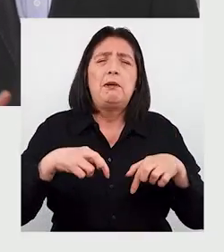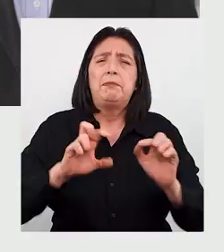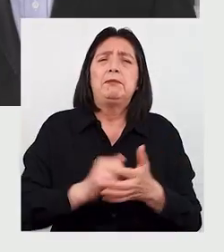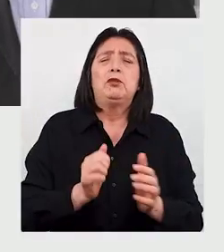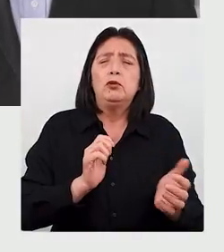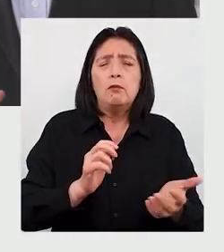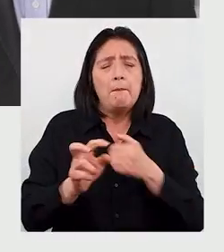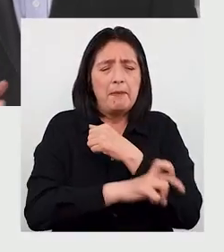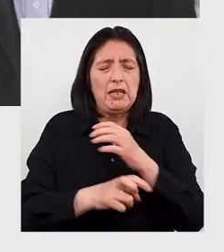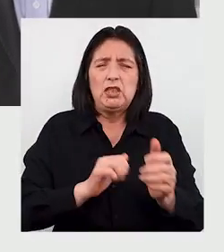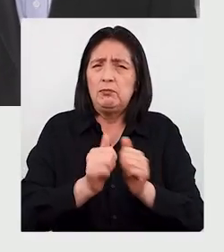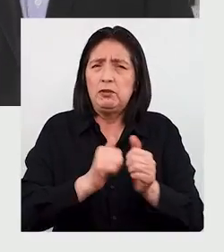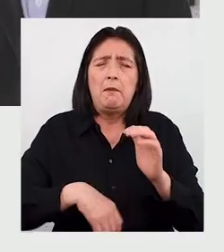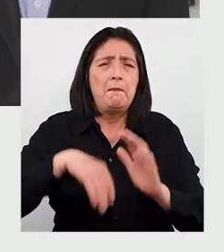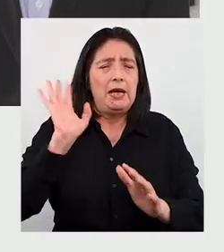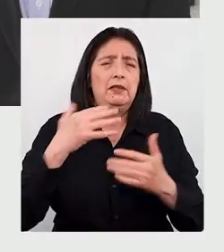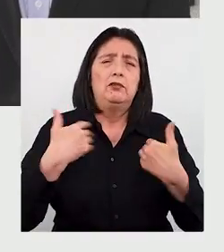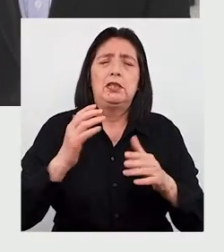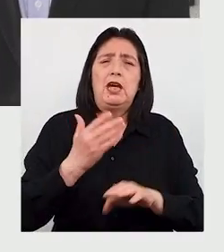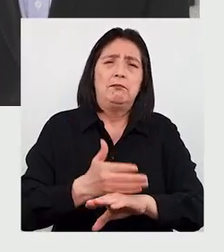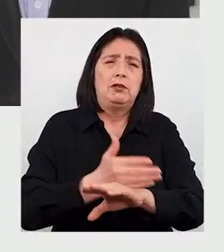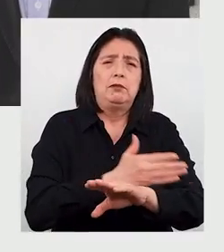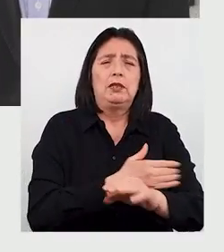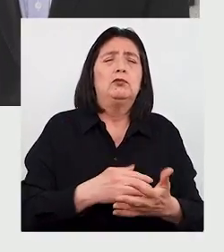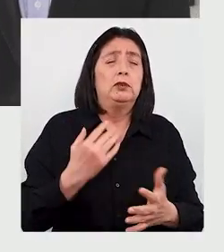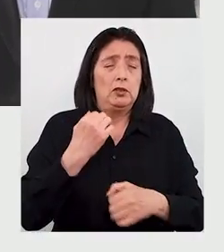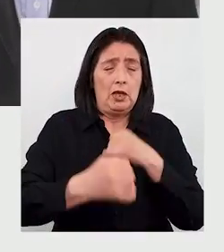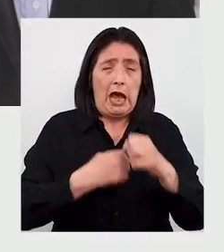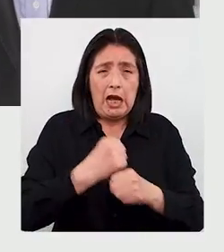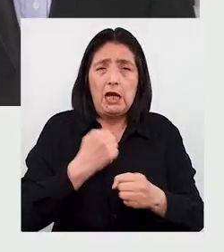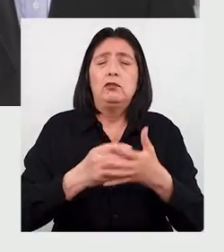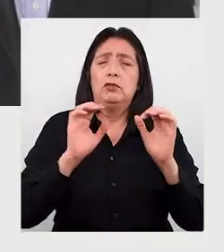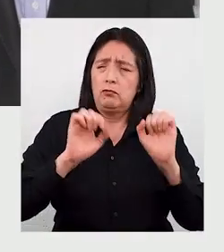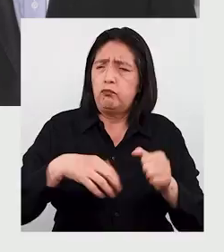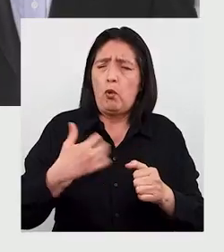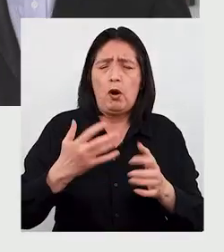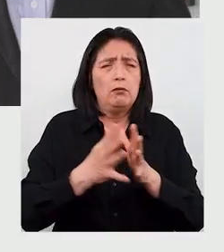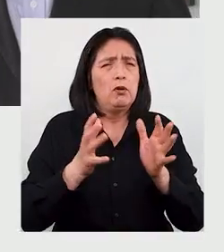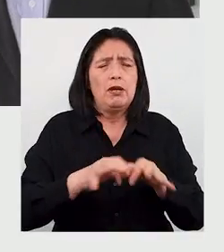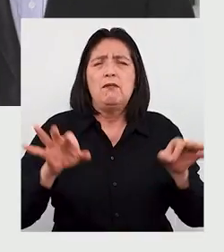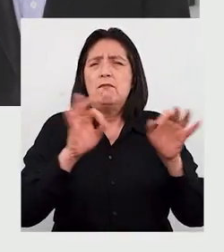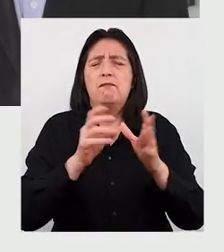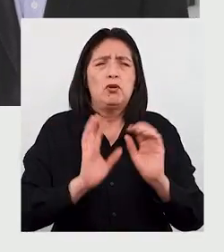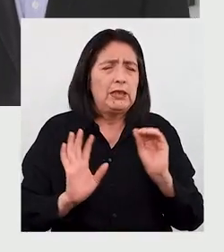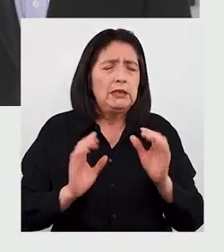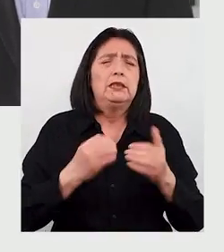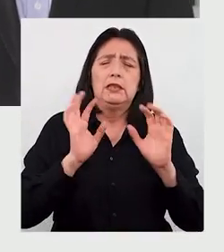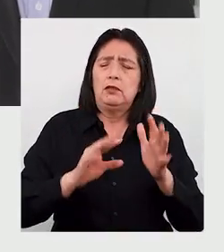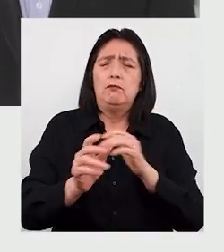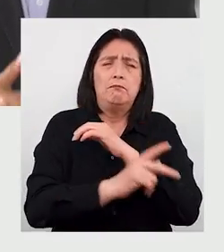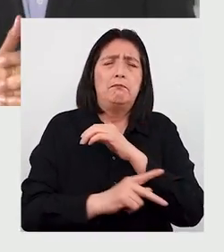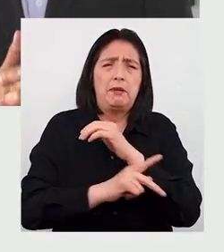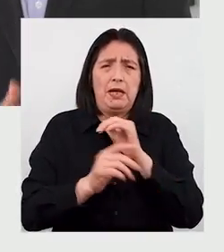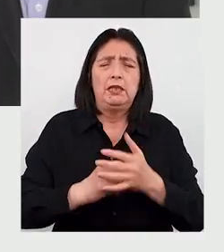país competitivo mucho más de lo que hemos logrado en estos últimos años, en que hemos tenido una carrera importantísima de posicionamiento en